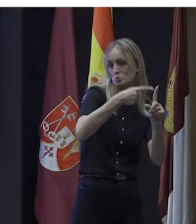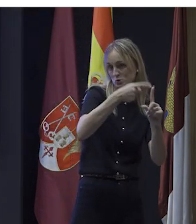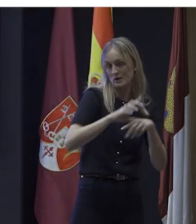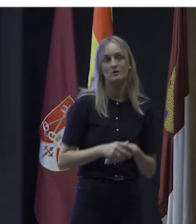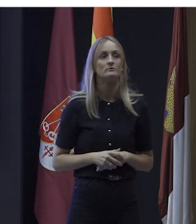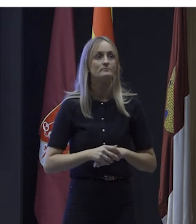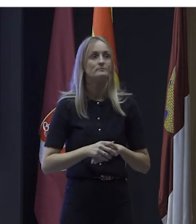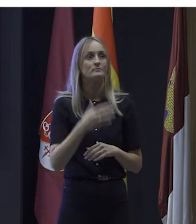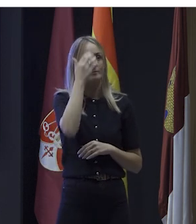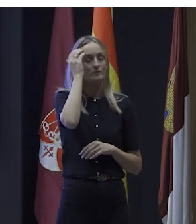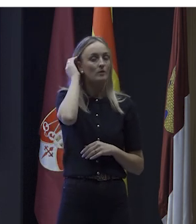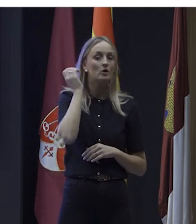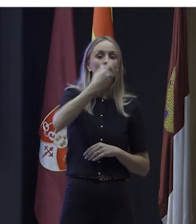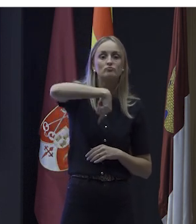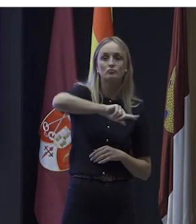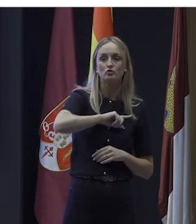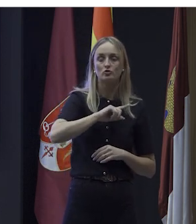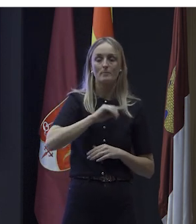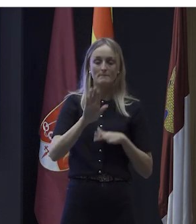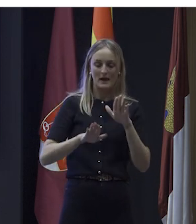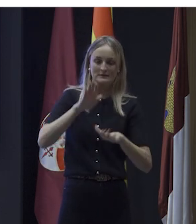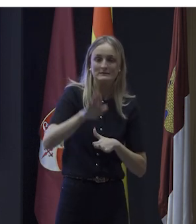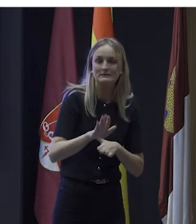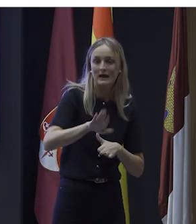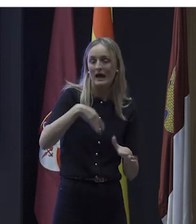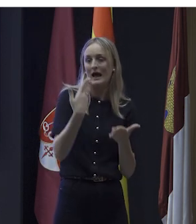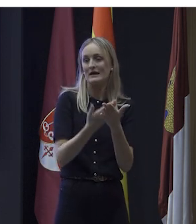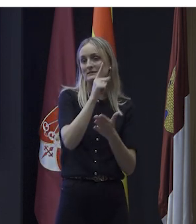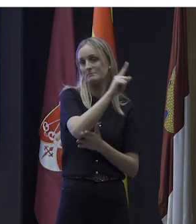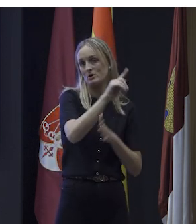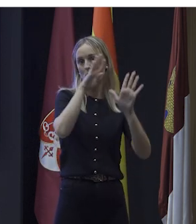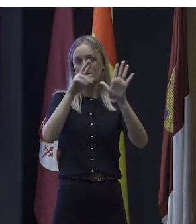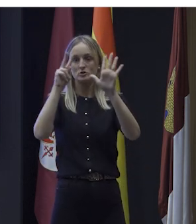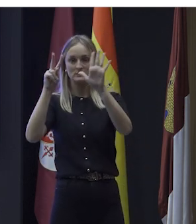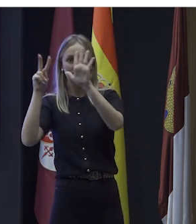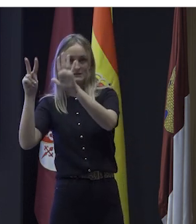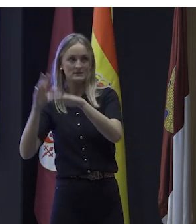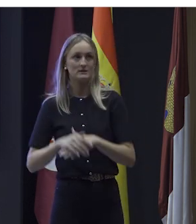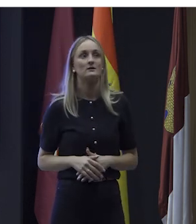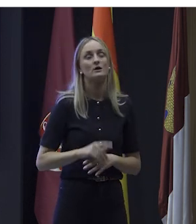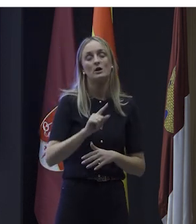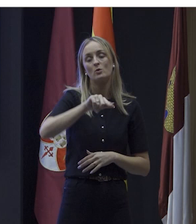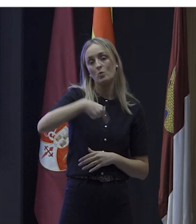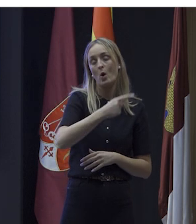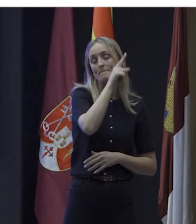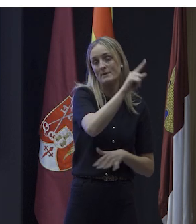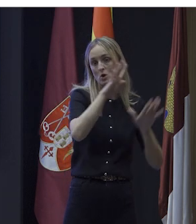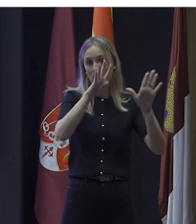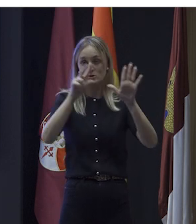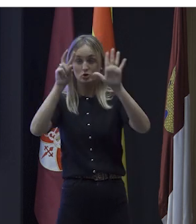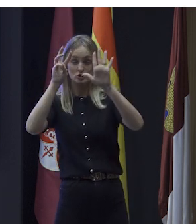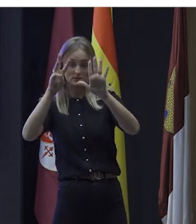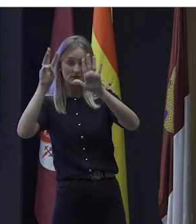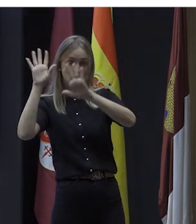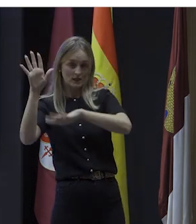Hemos dado pues 2 pasitos más y ahora nos vamos a ir a 1977 y 1985, los años 80 en general, para